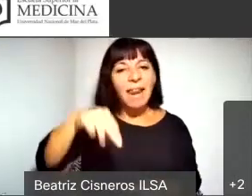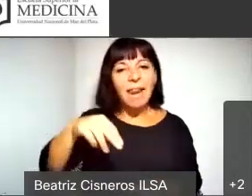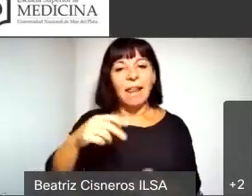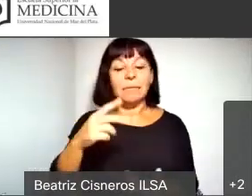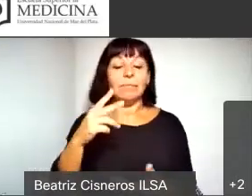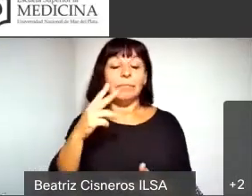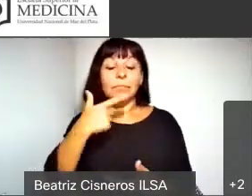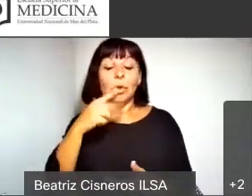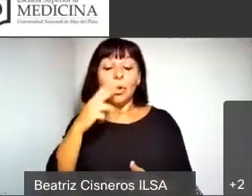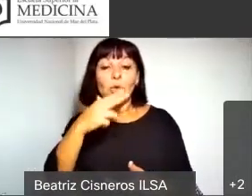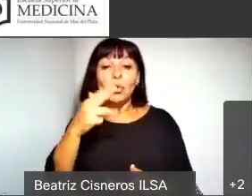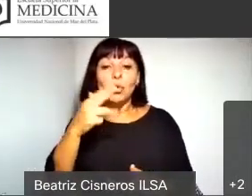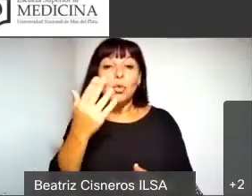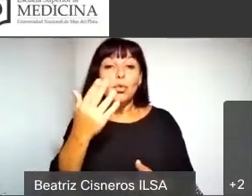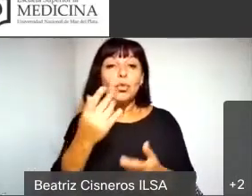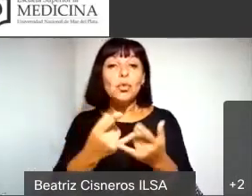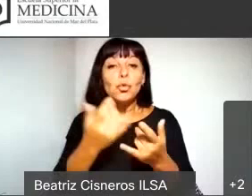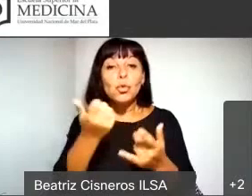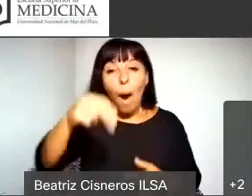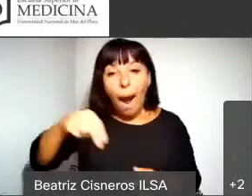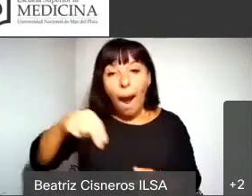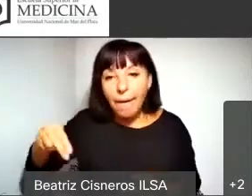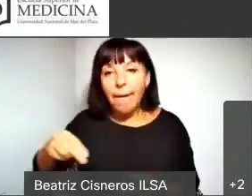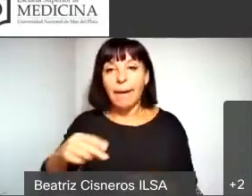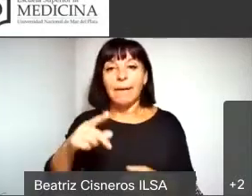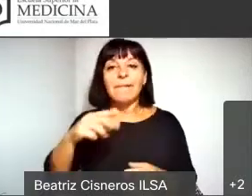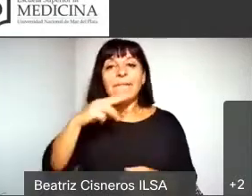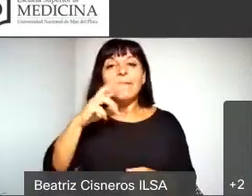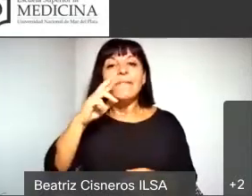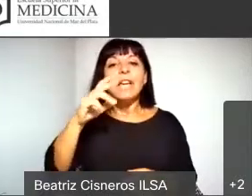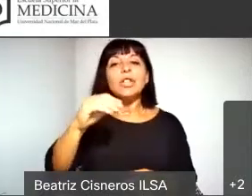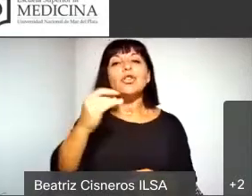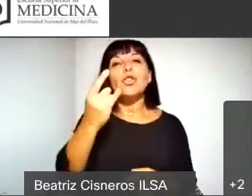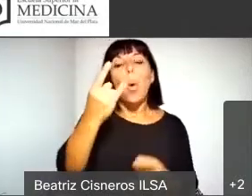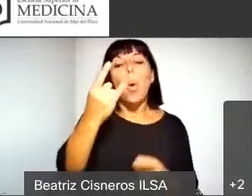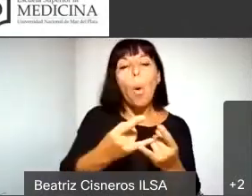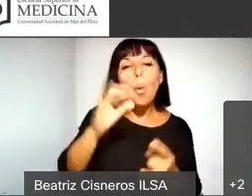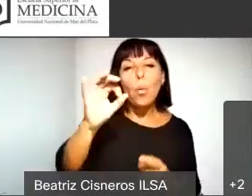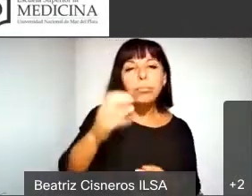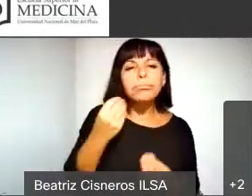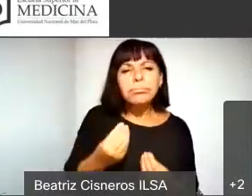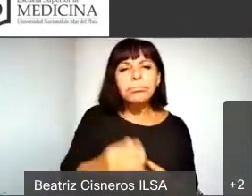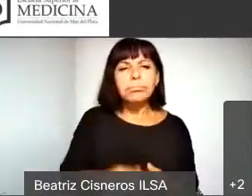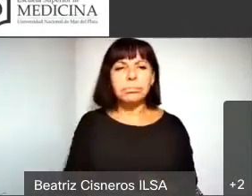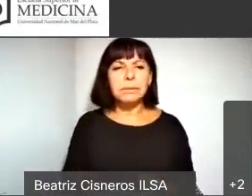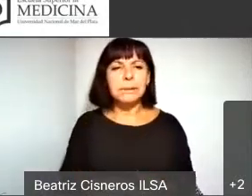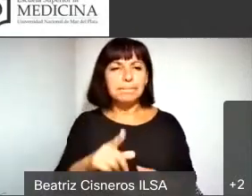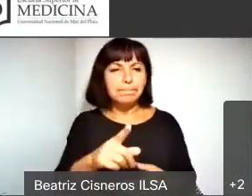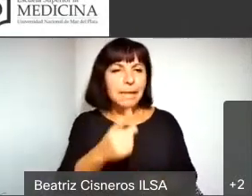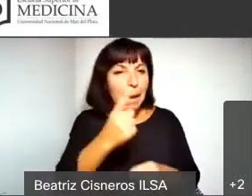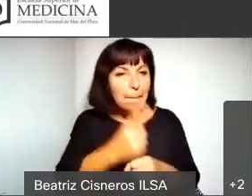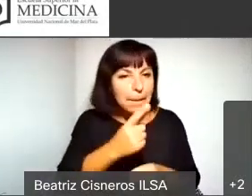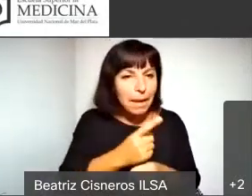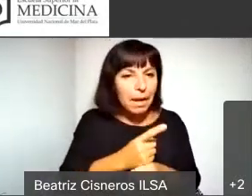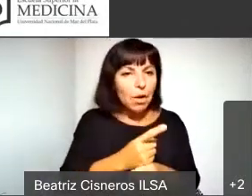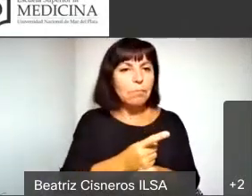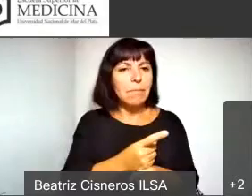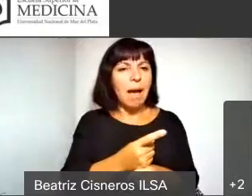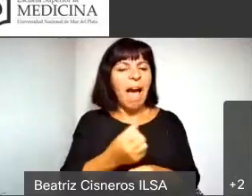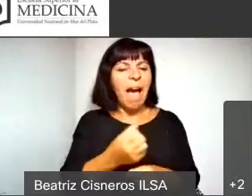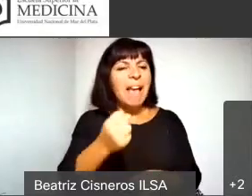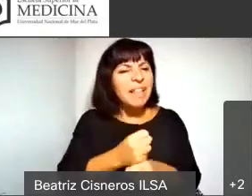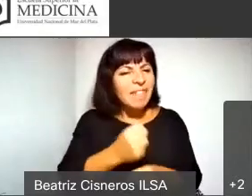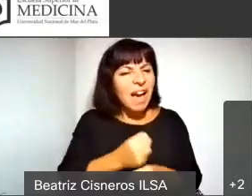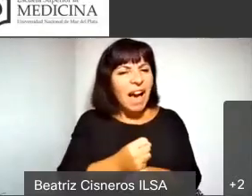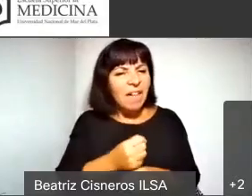y el patólogo Rudolf Virchow. Matthias Schleiden trabajaba con tejidos vegetales. Y al observar